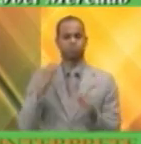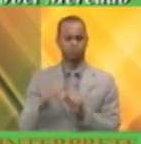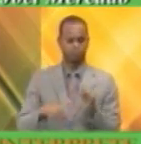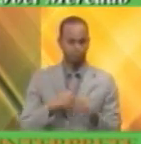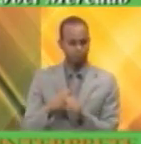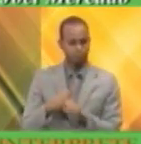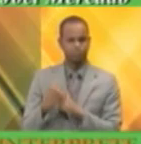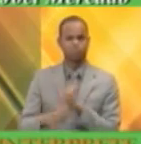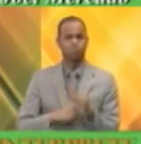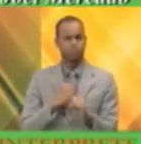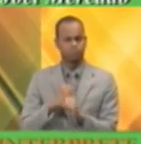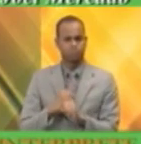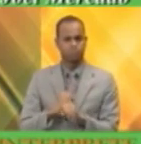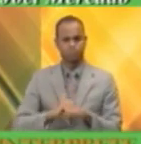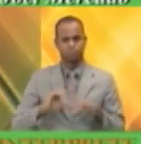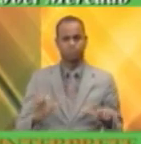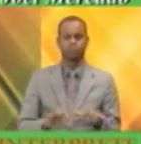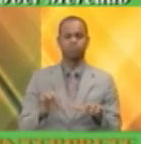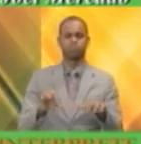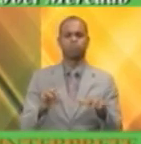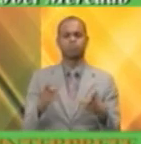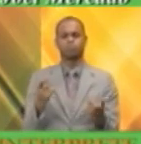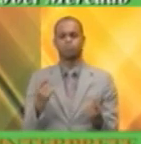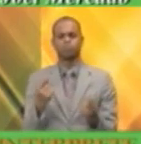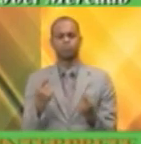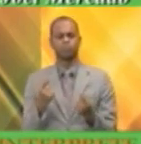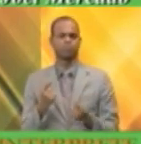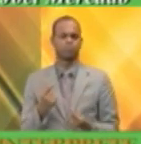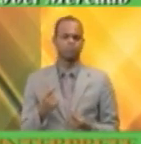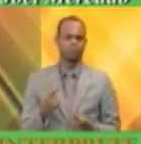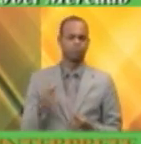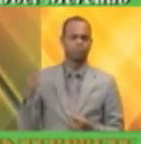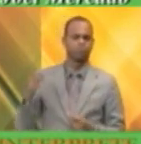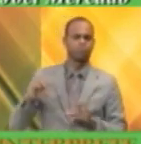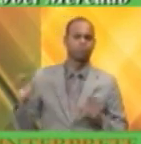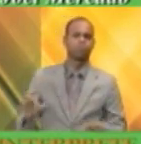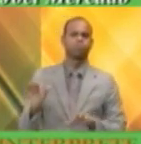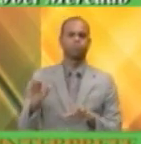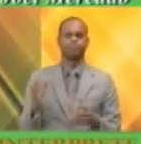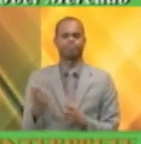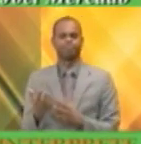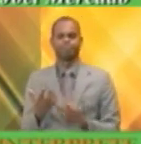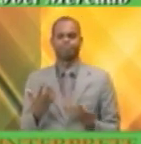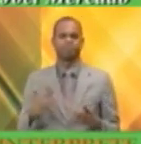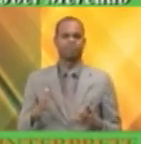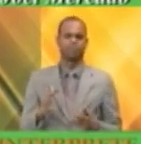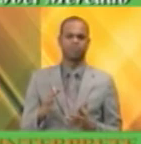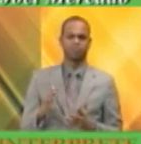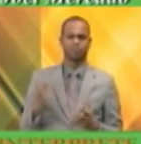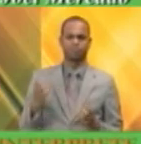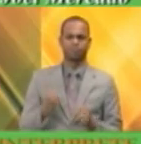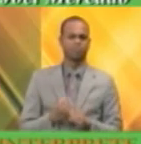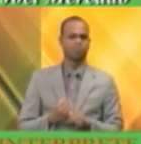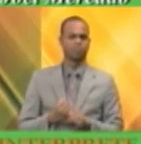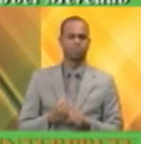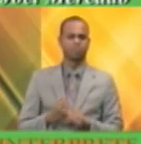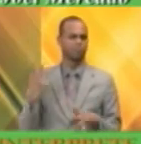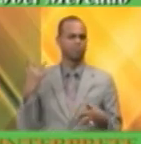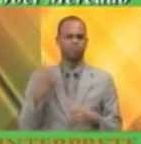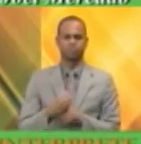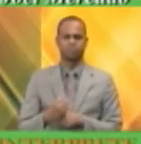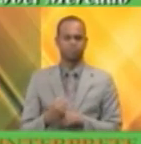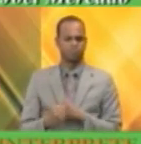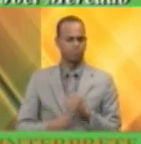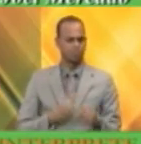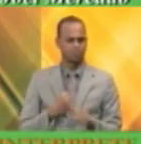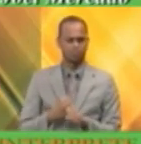en lo que son las olimpiadas, estas que se desarrollan hace ya tantas décadas y décadas, porque